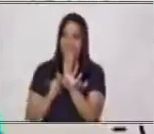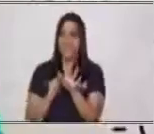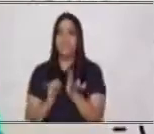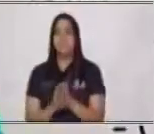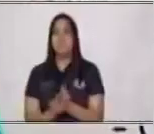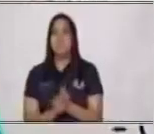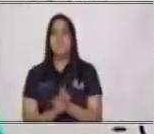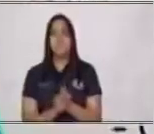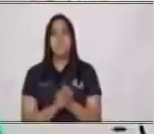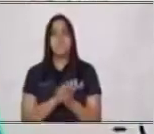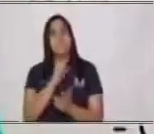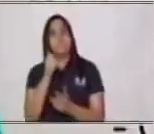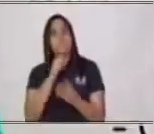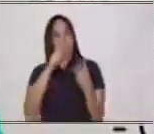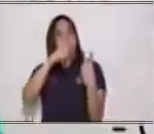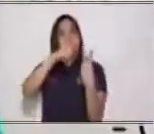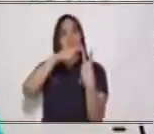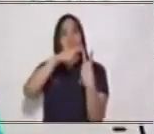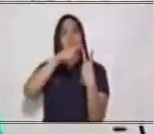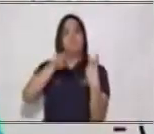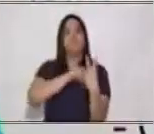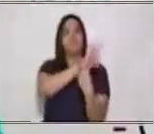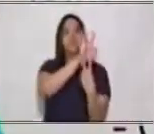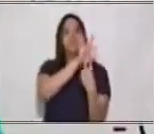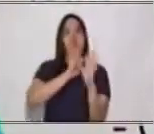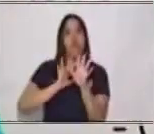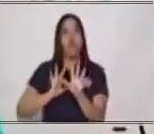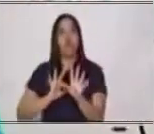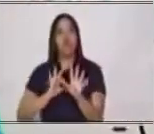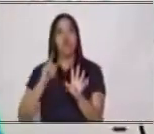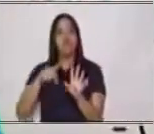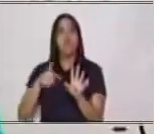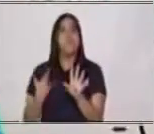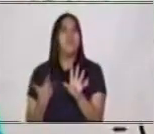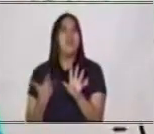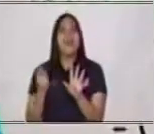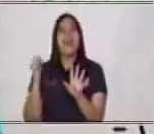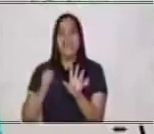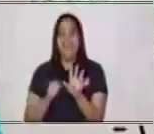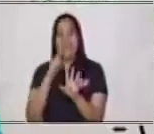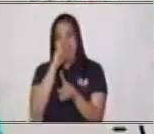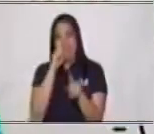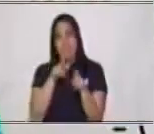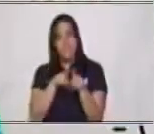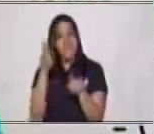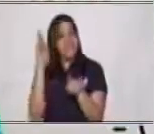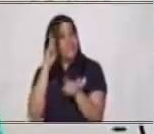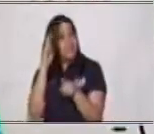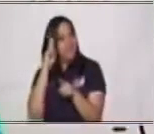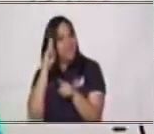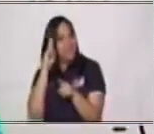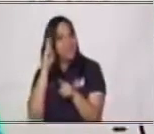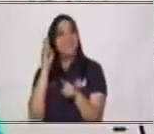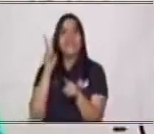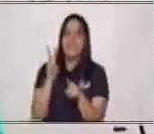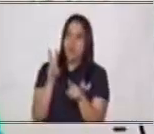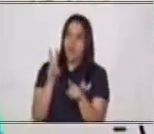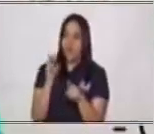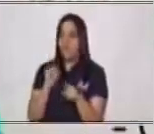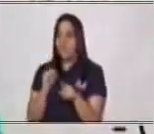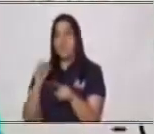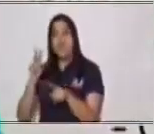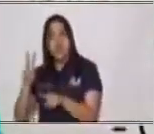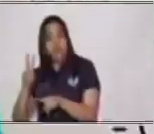Y raíz cúbica de 8. También lo encontramos durante nuestro ejercicio previo. Y es 2. Muy